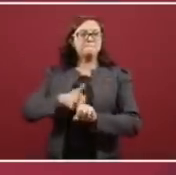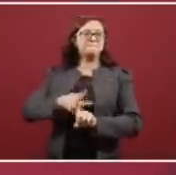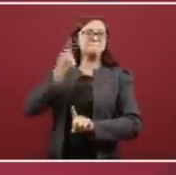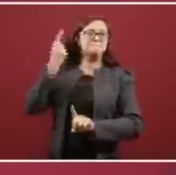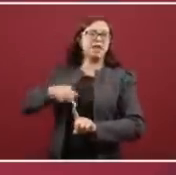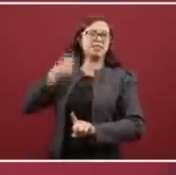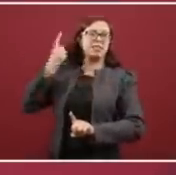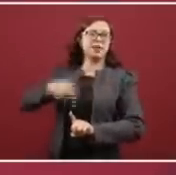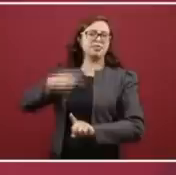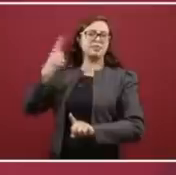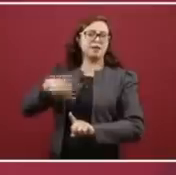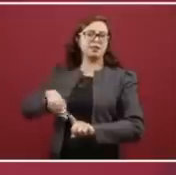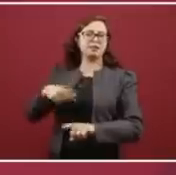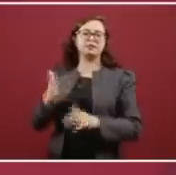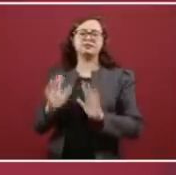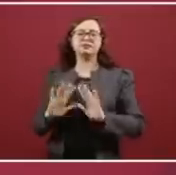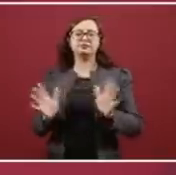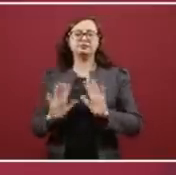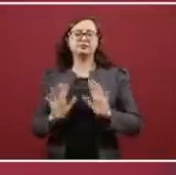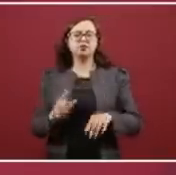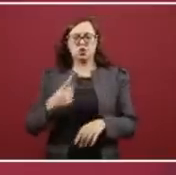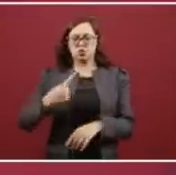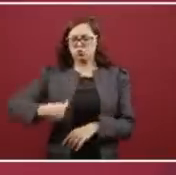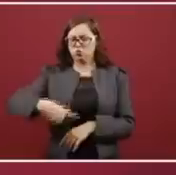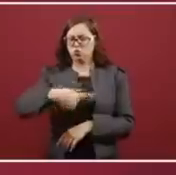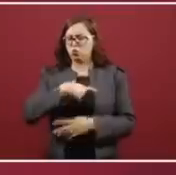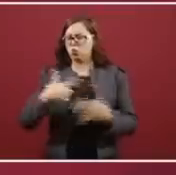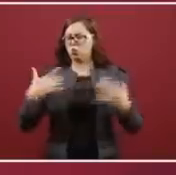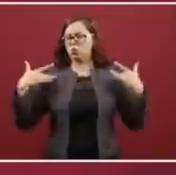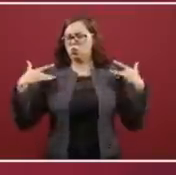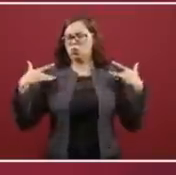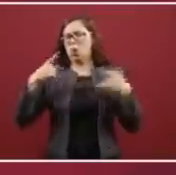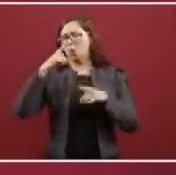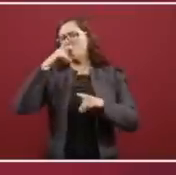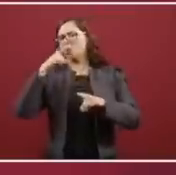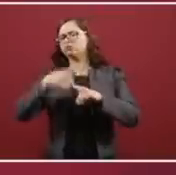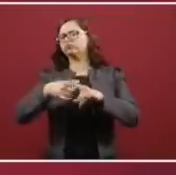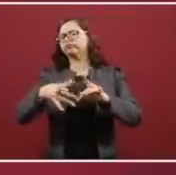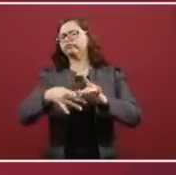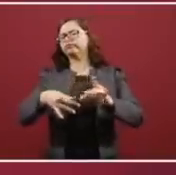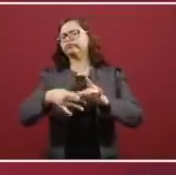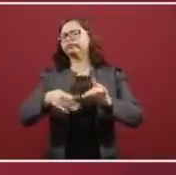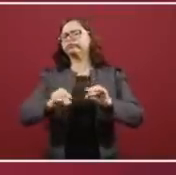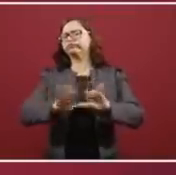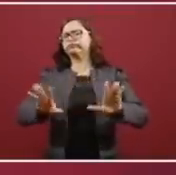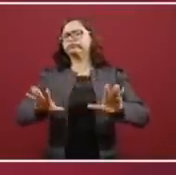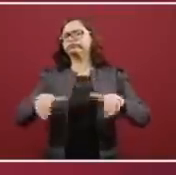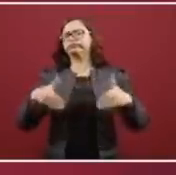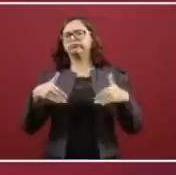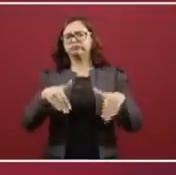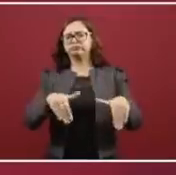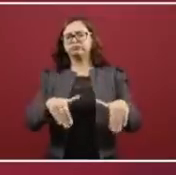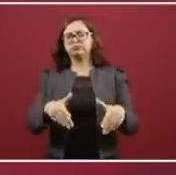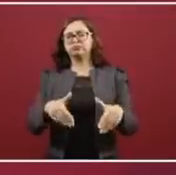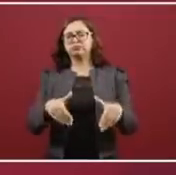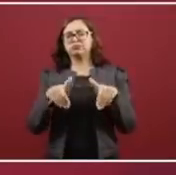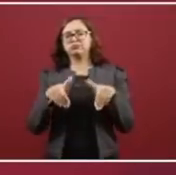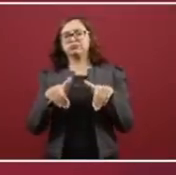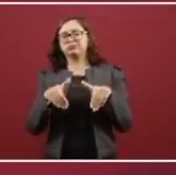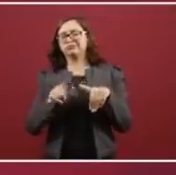qué son objetivos cuándo representan